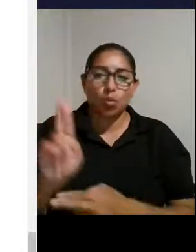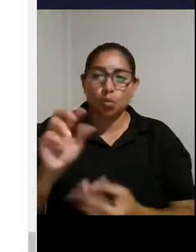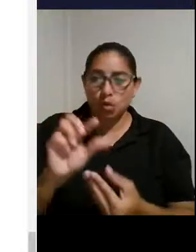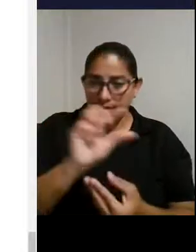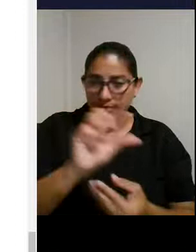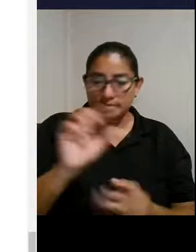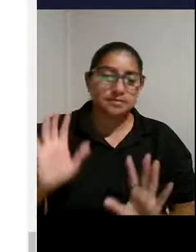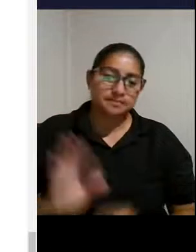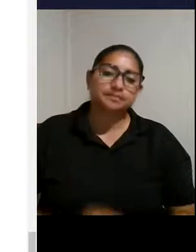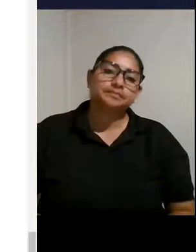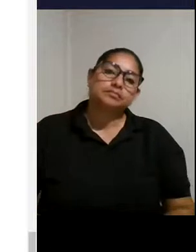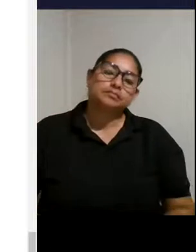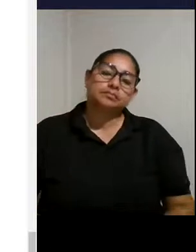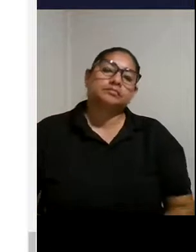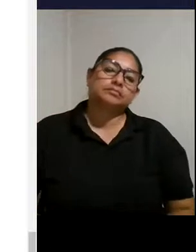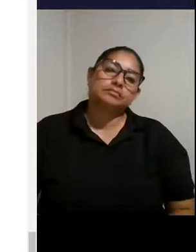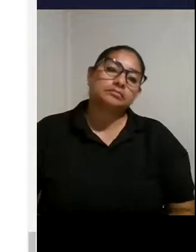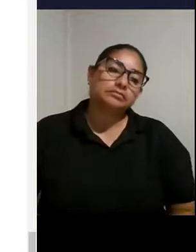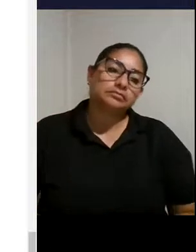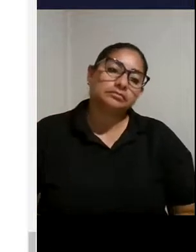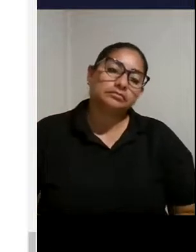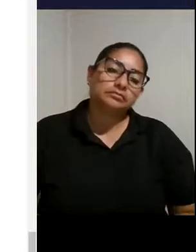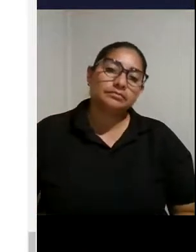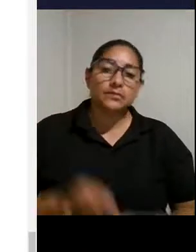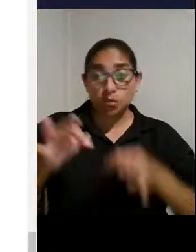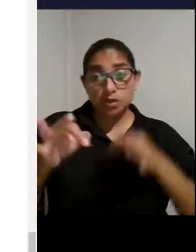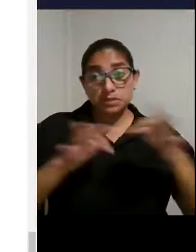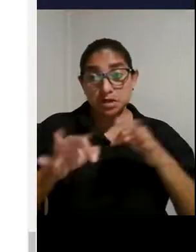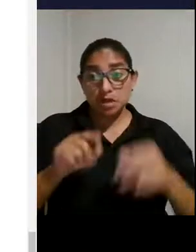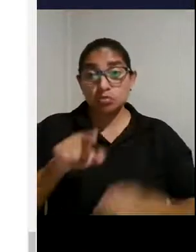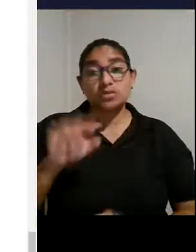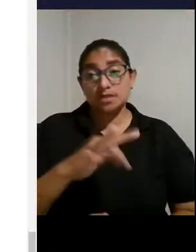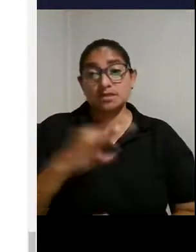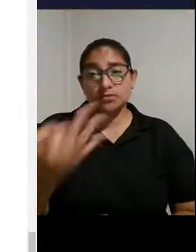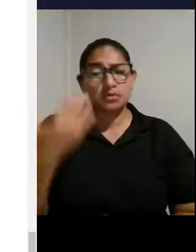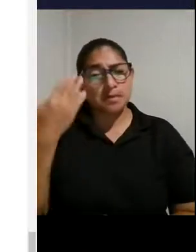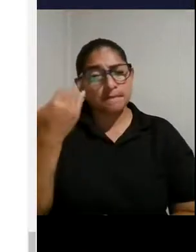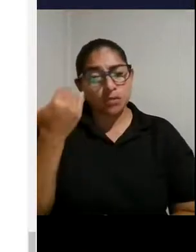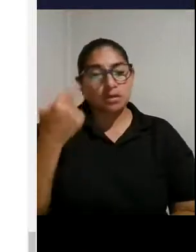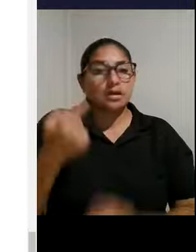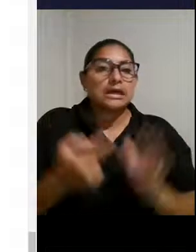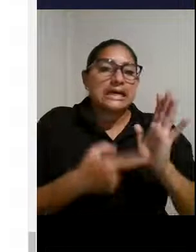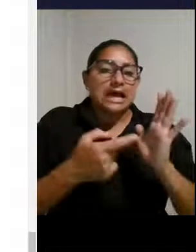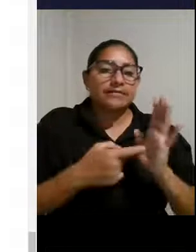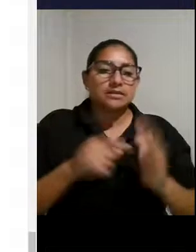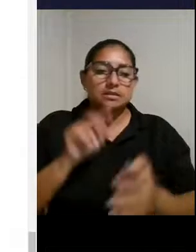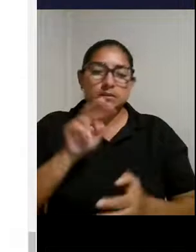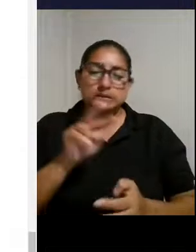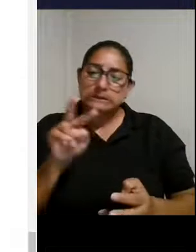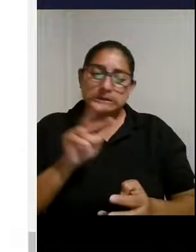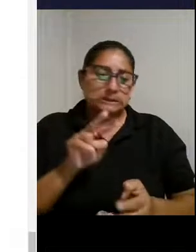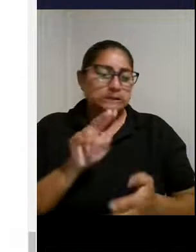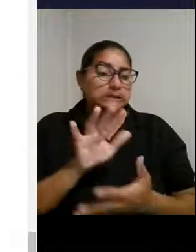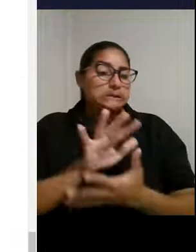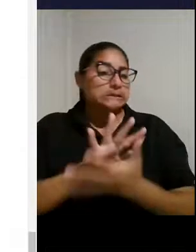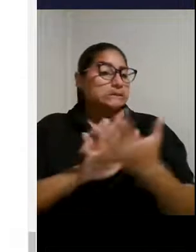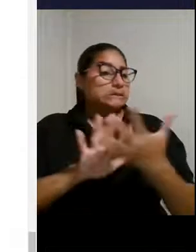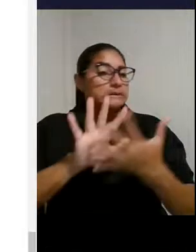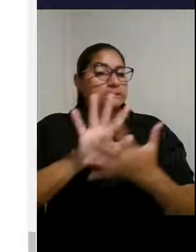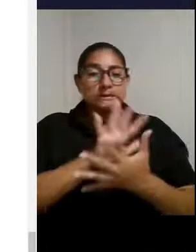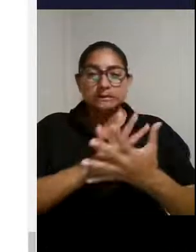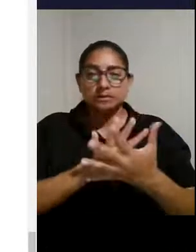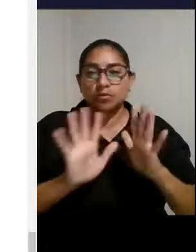acuerdo? Em, lo explicamos así porque a veces se nos confunde esta